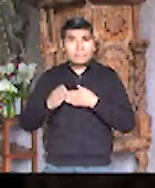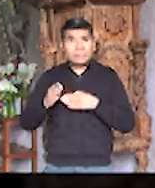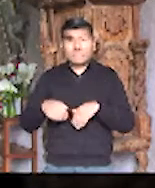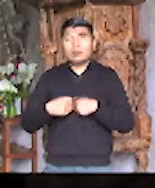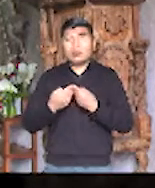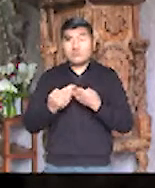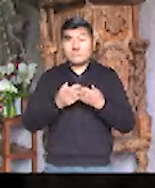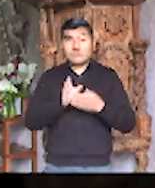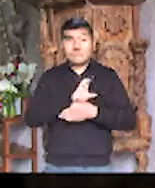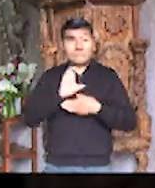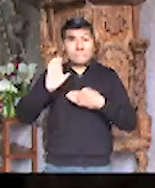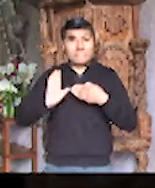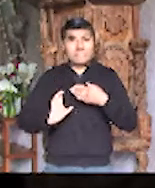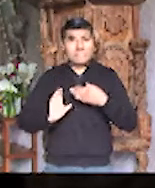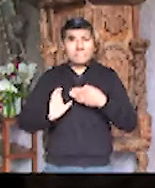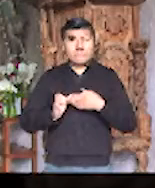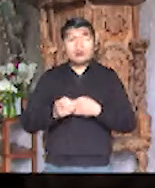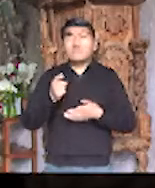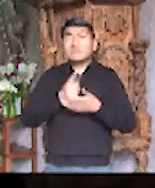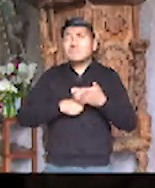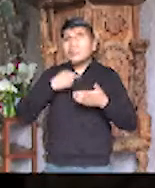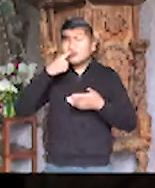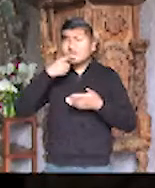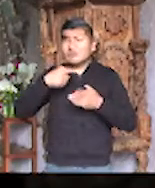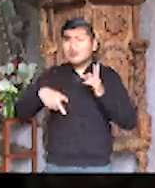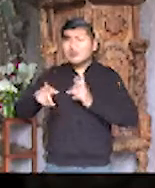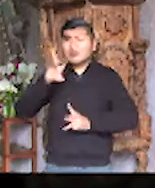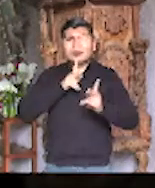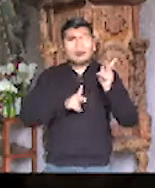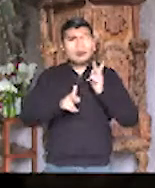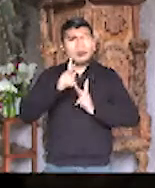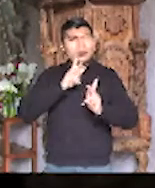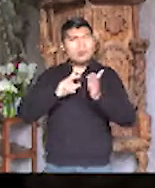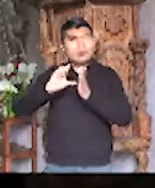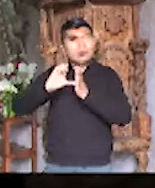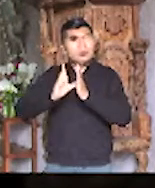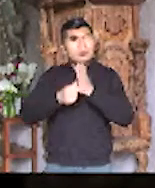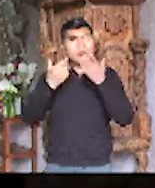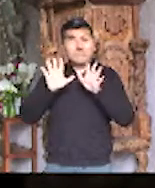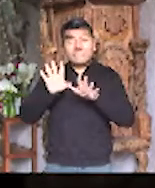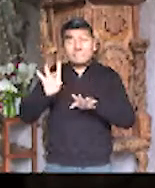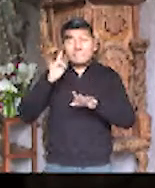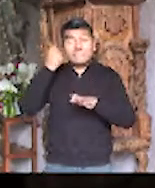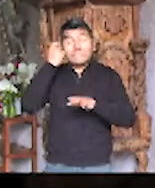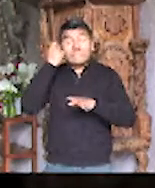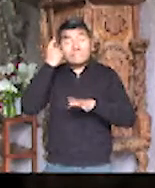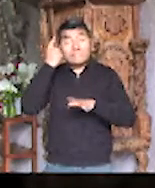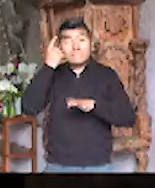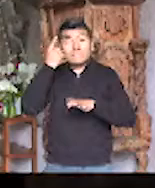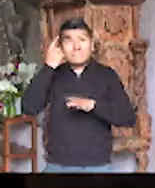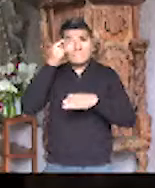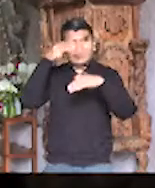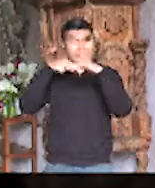conclusión qué dice la gente después de haber descubierto al